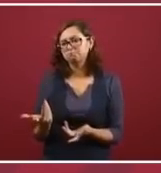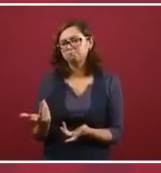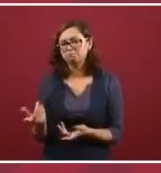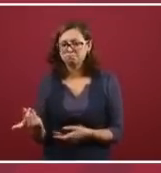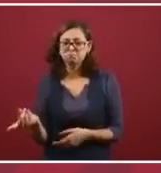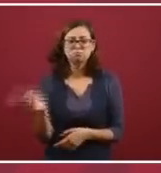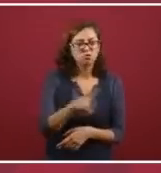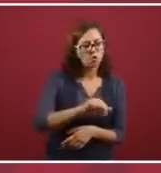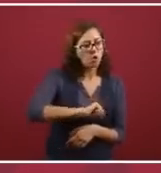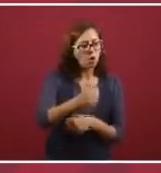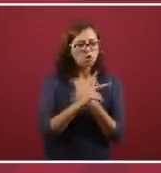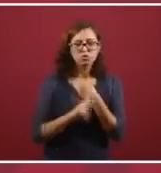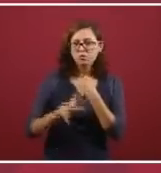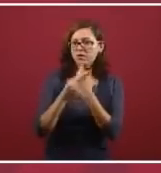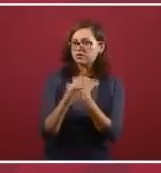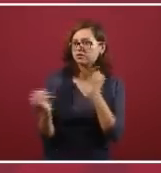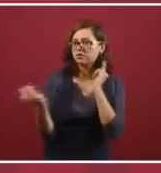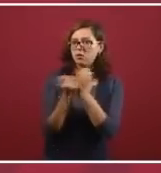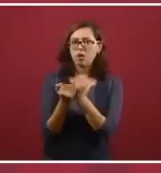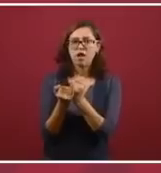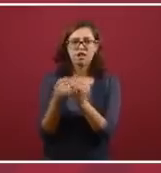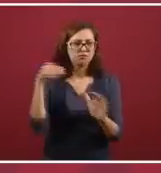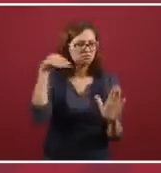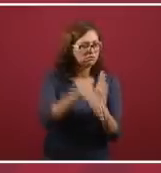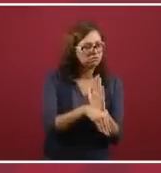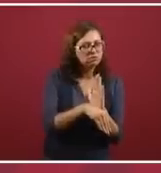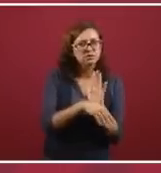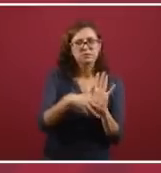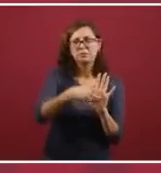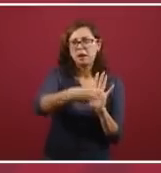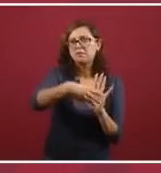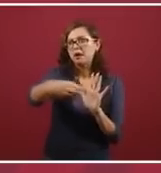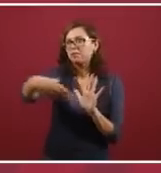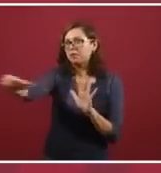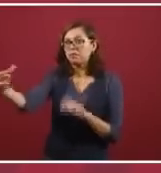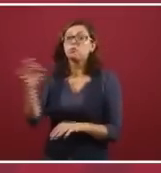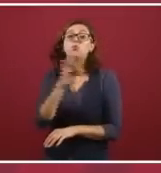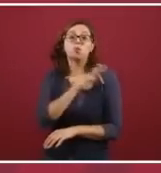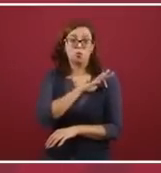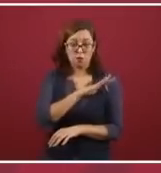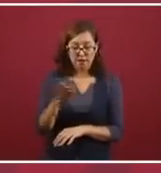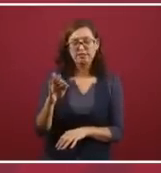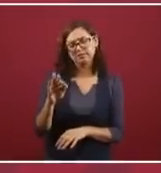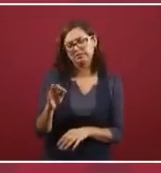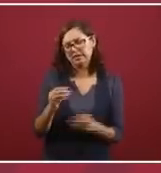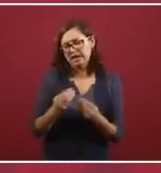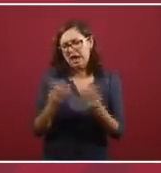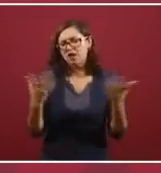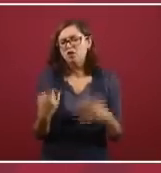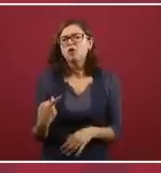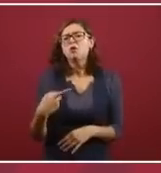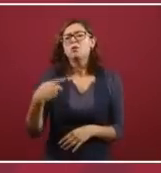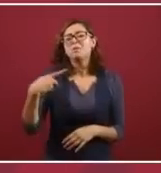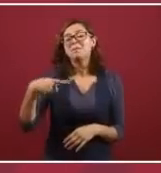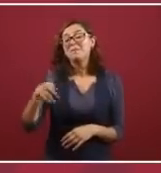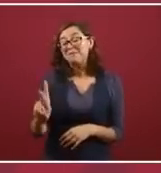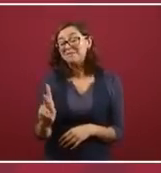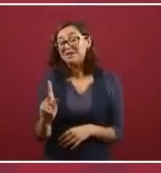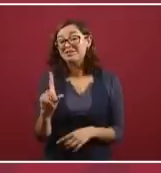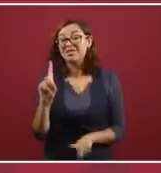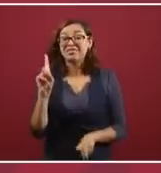puede tener repercusiones en otros, pero depende mucho de cómo